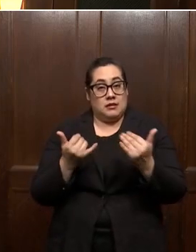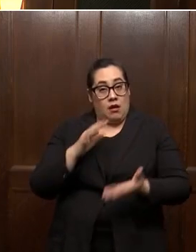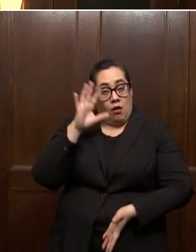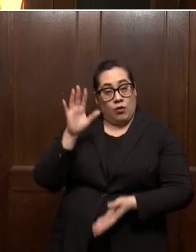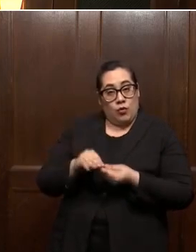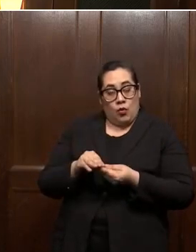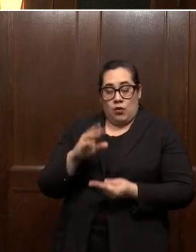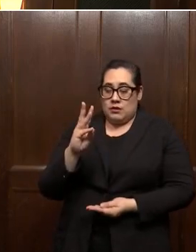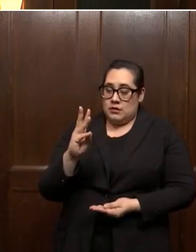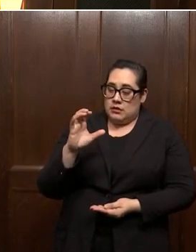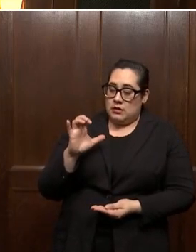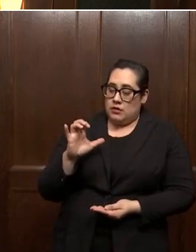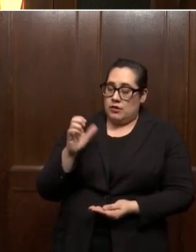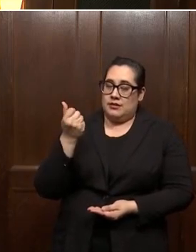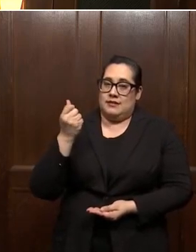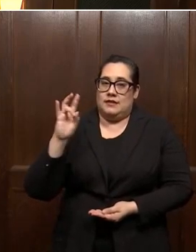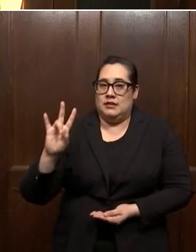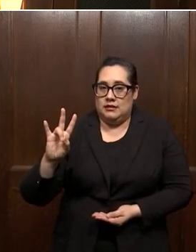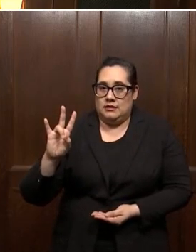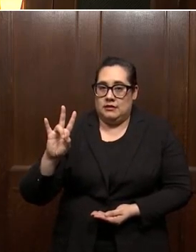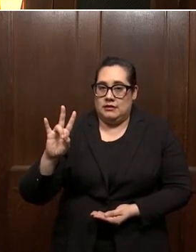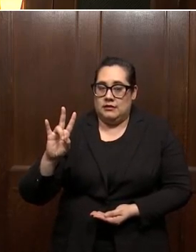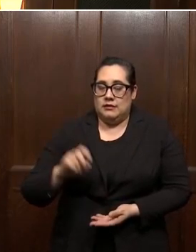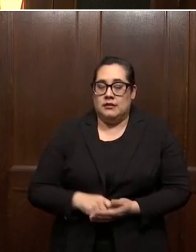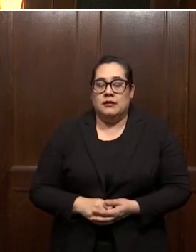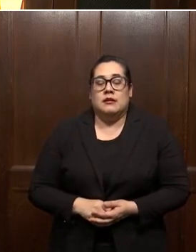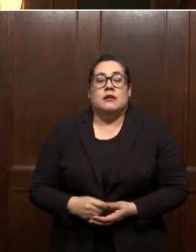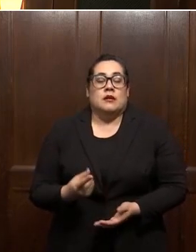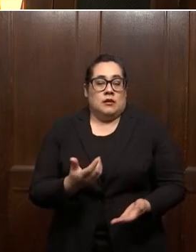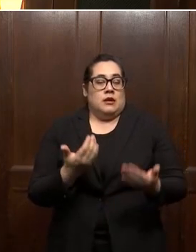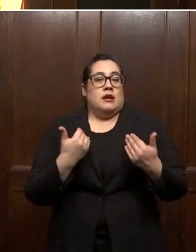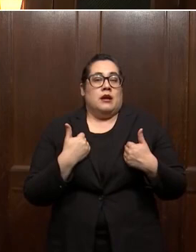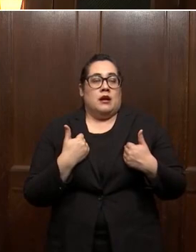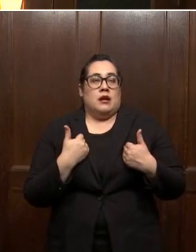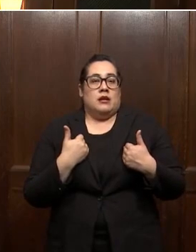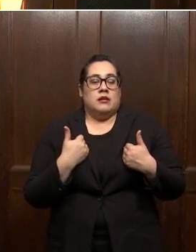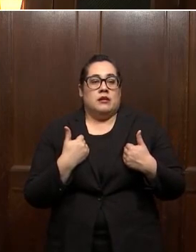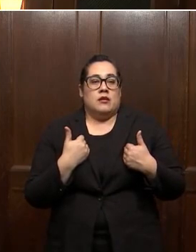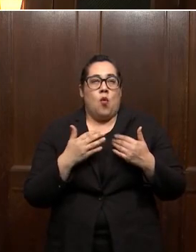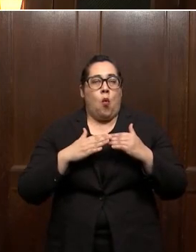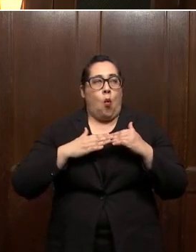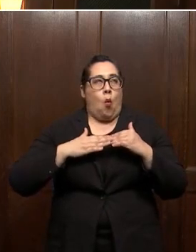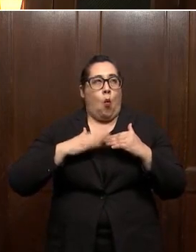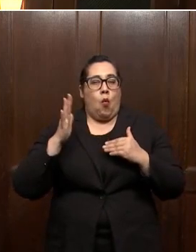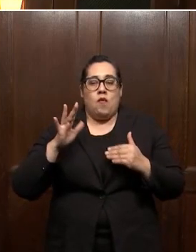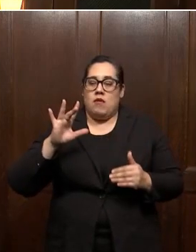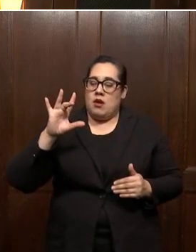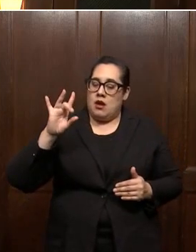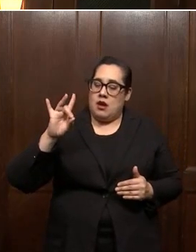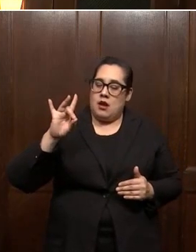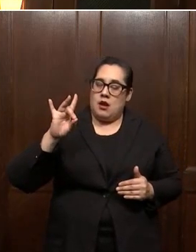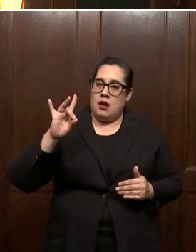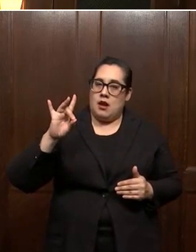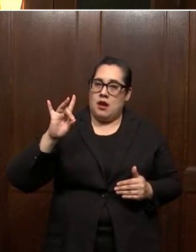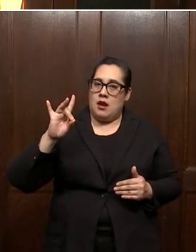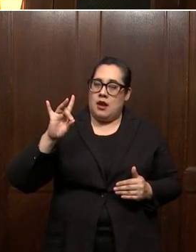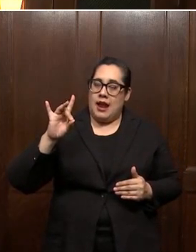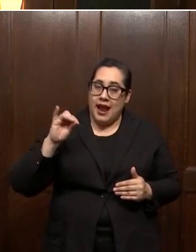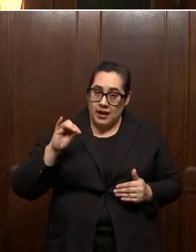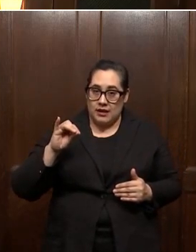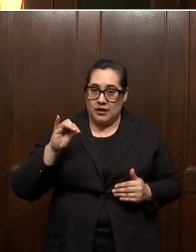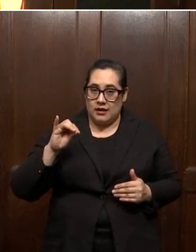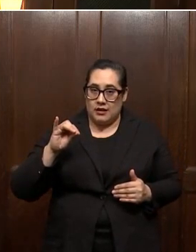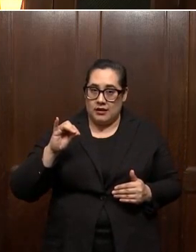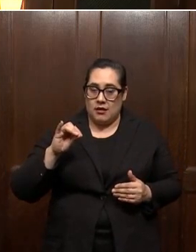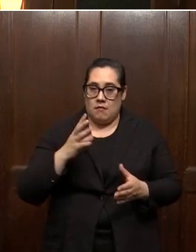de 617. Y tuvimos más de 80 fallecieron en